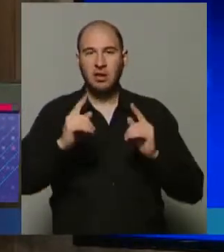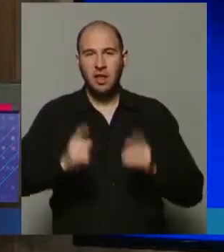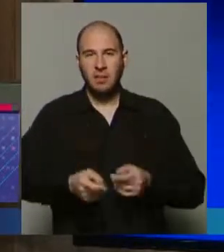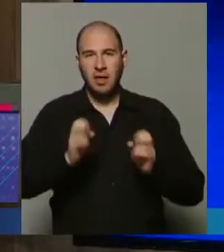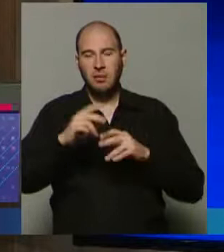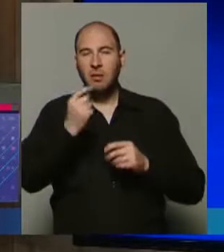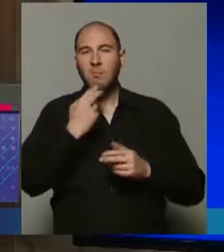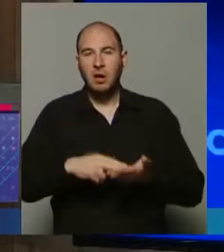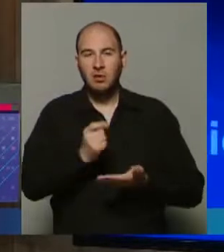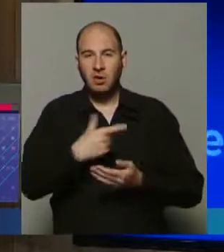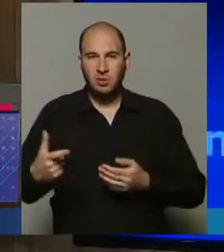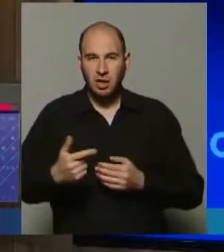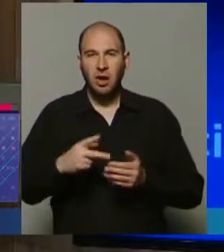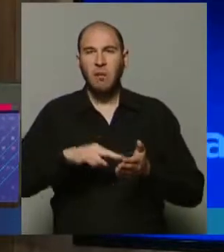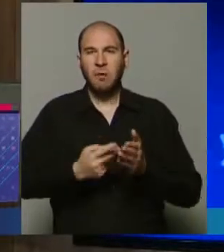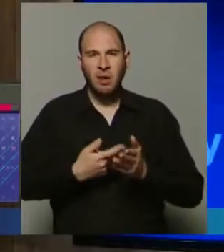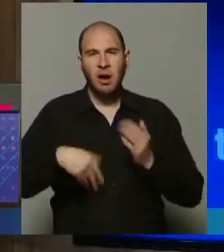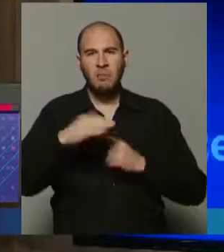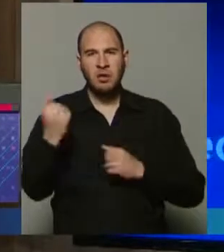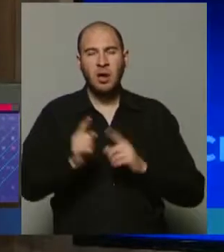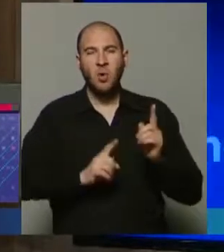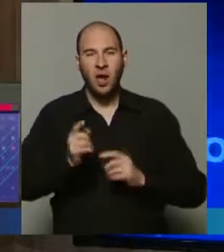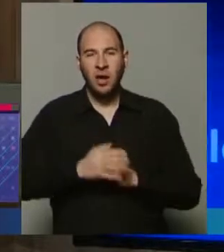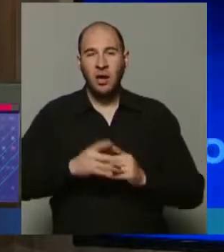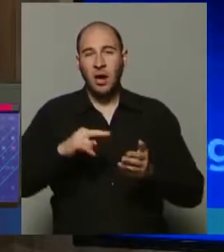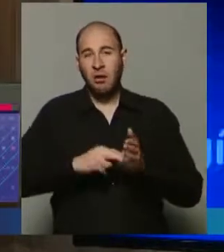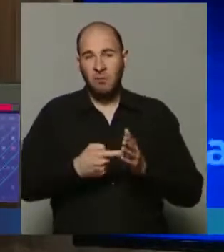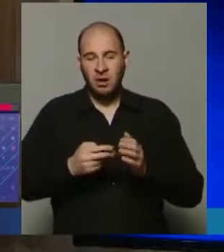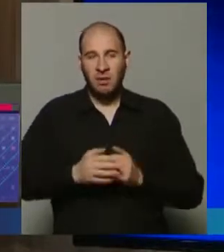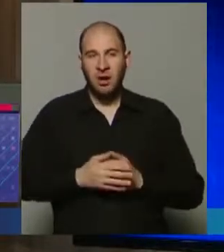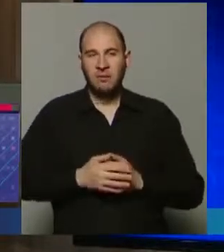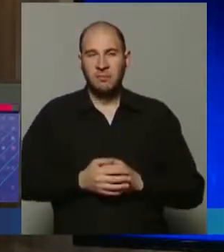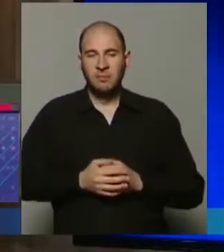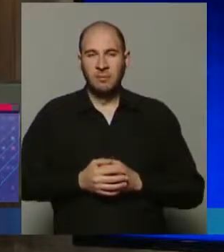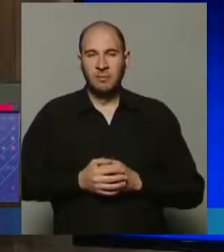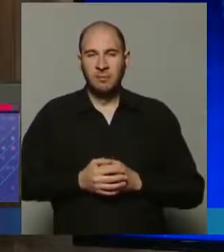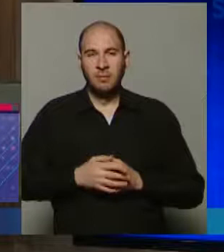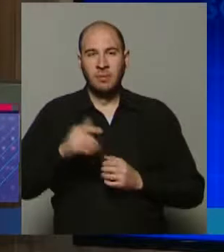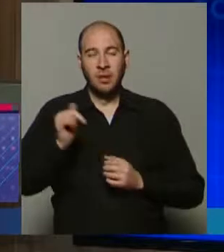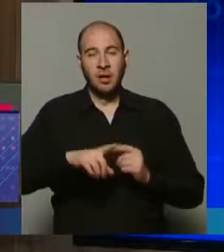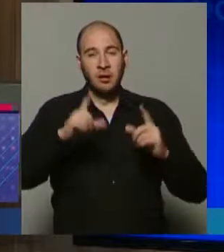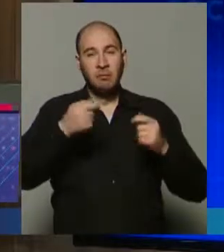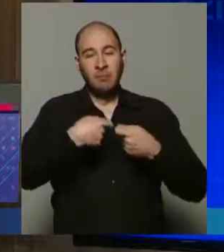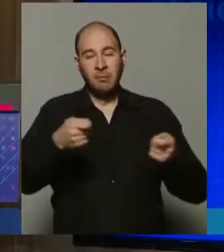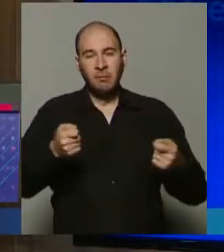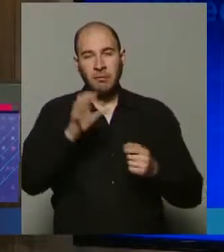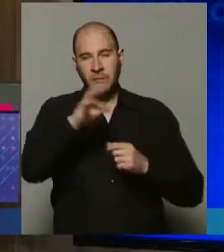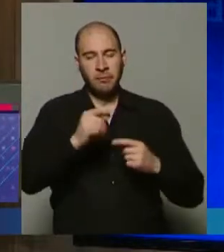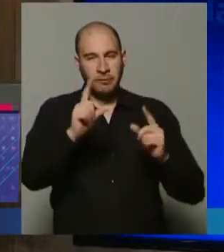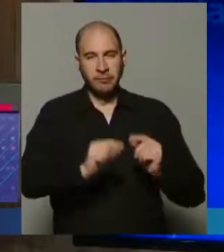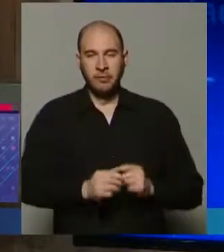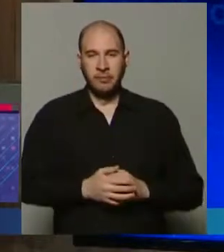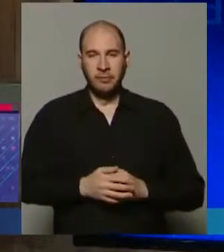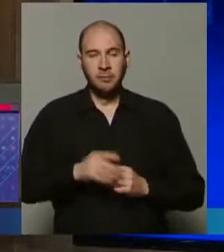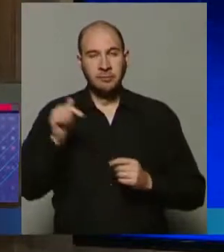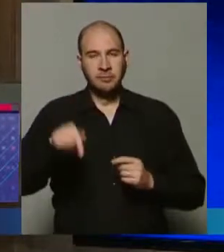lado de ganancias. El problema fundamental, ¿cuál era? El problema fundamental era el hecho de que disminuía coparticipación a las provincias y hubo